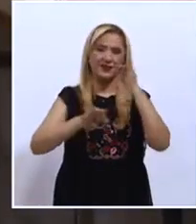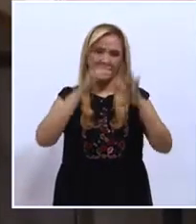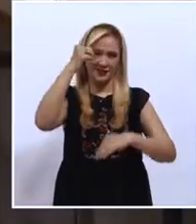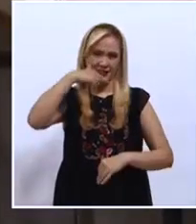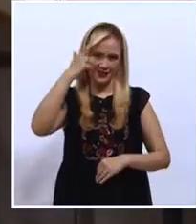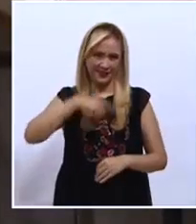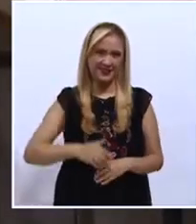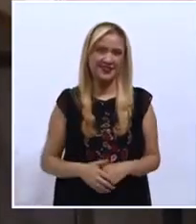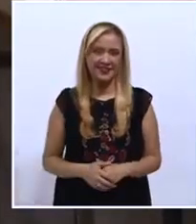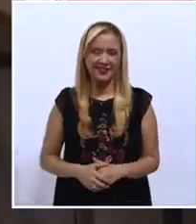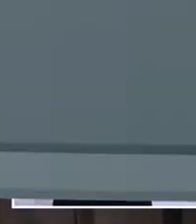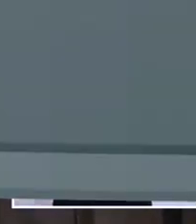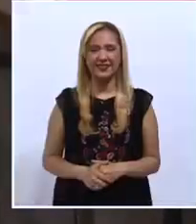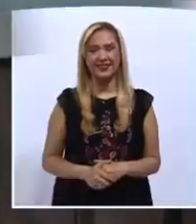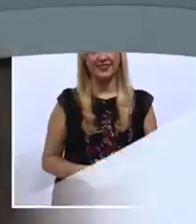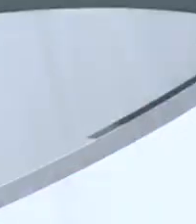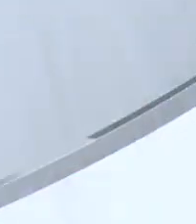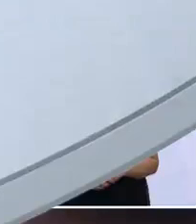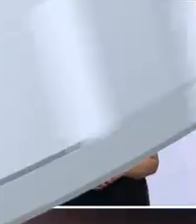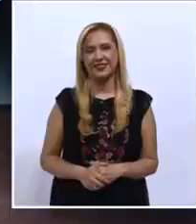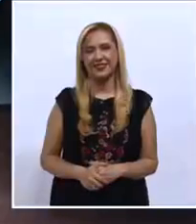Nocturno.